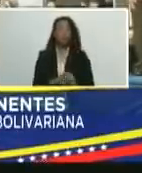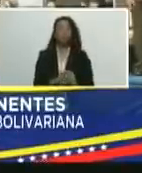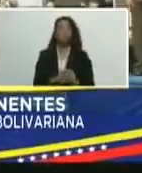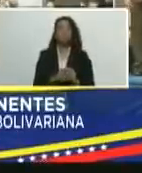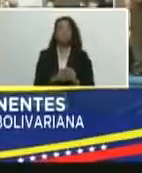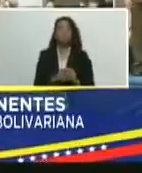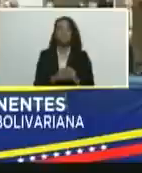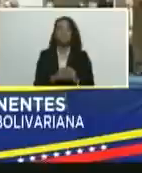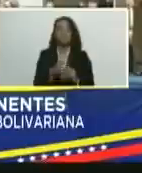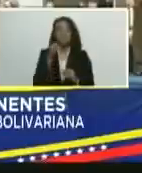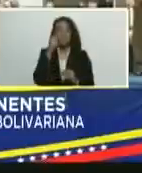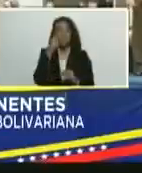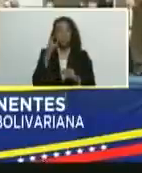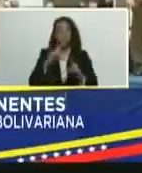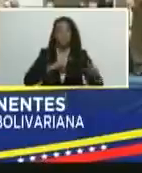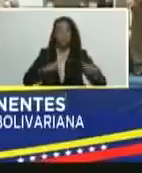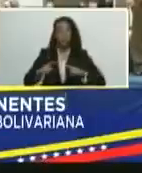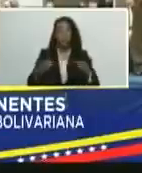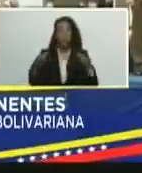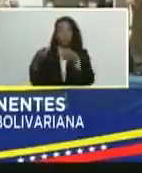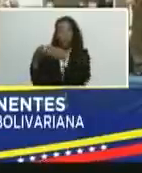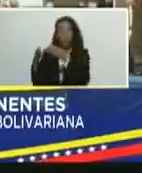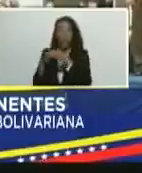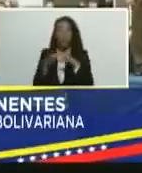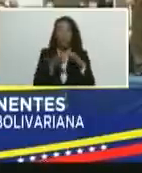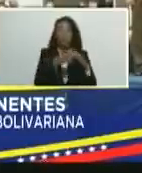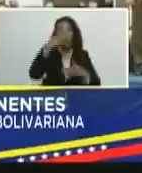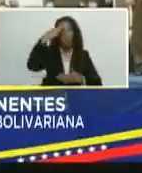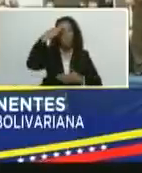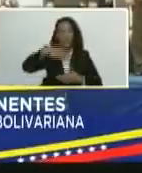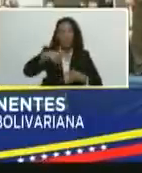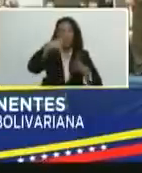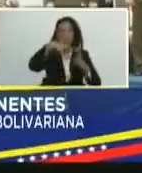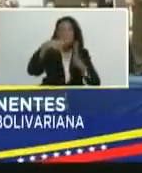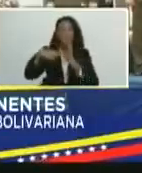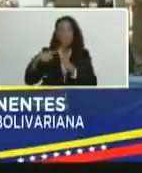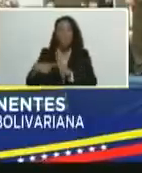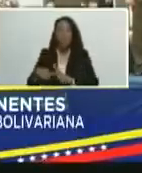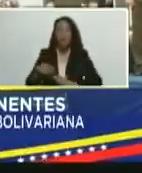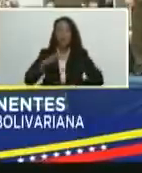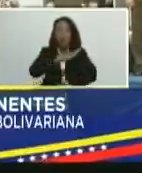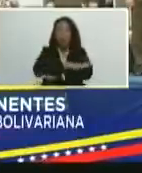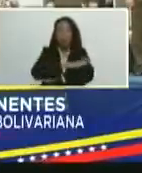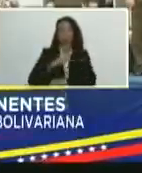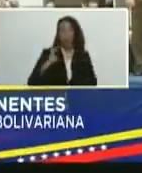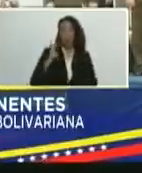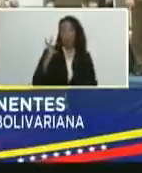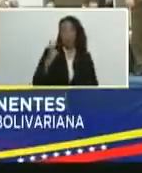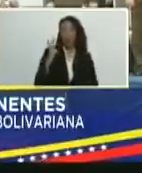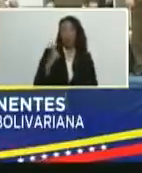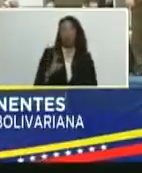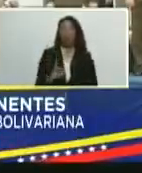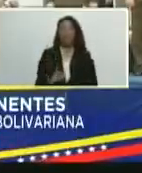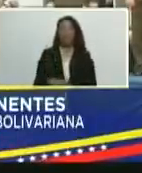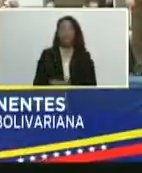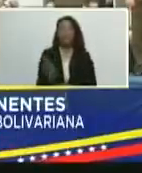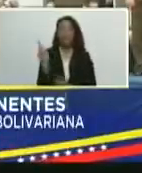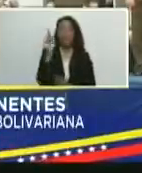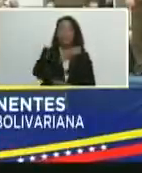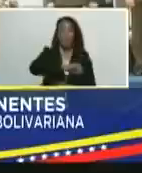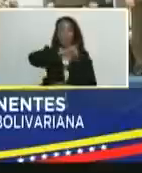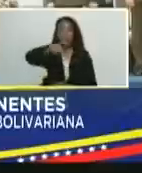a la transmisión de mando de los componentes en este acto militar del mes bicentenario de